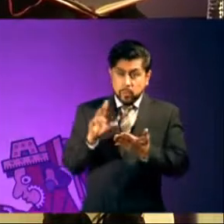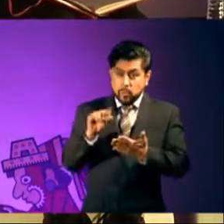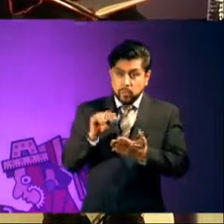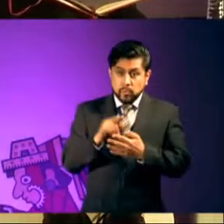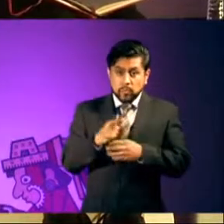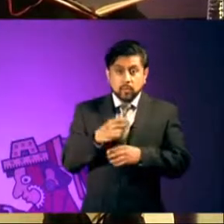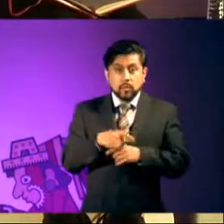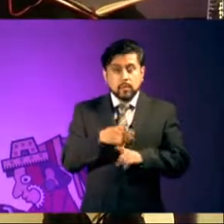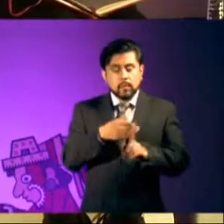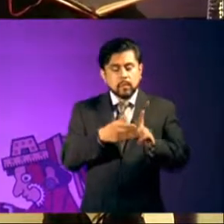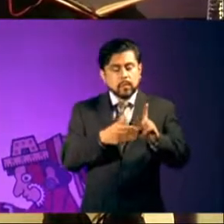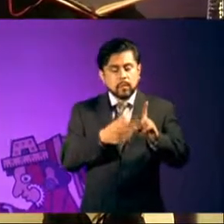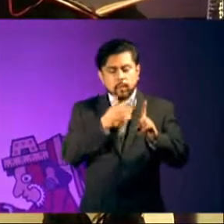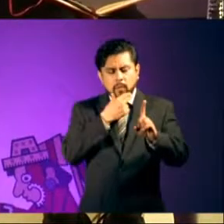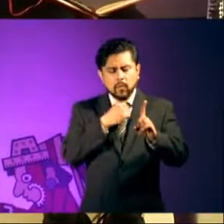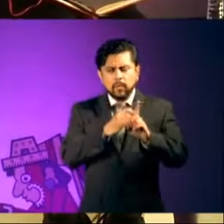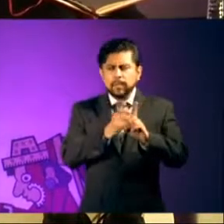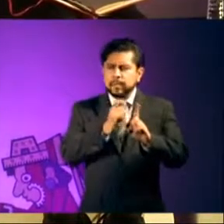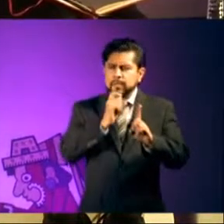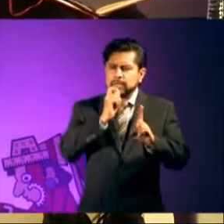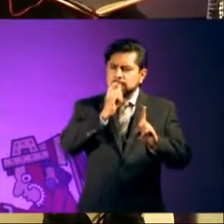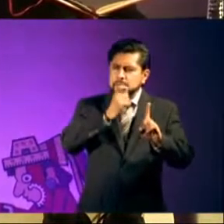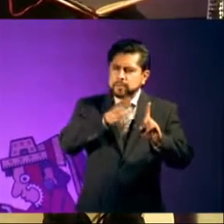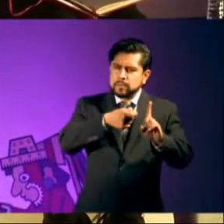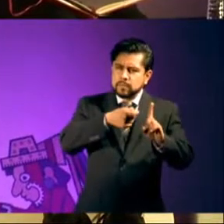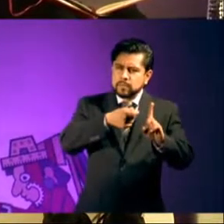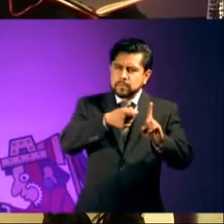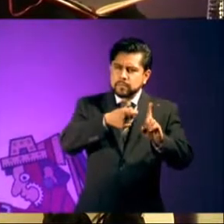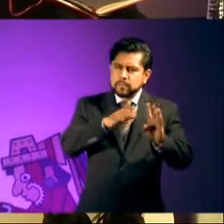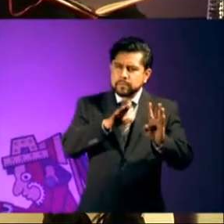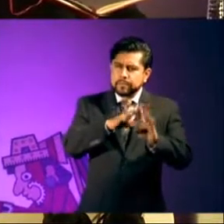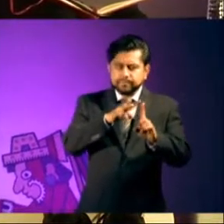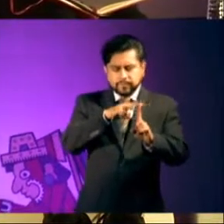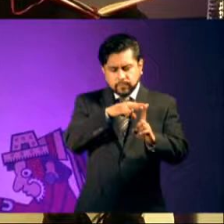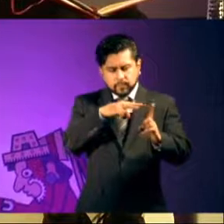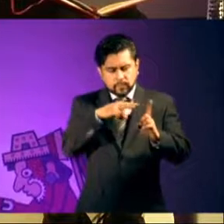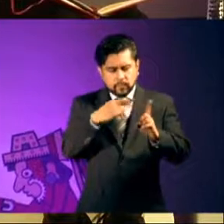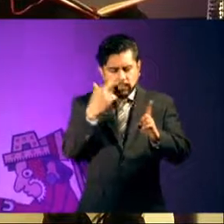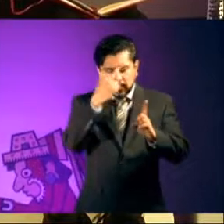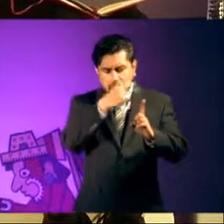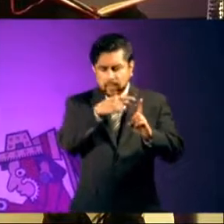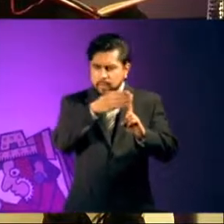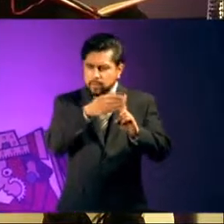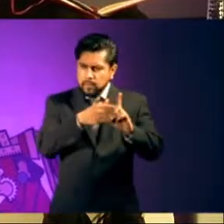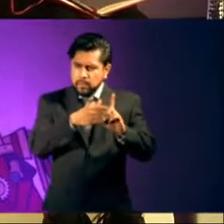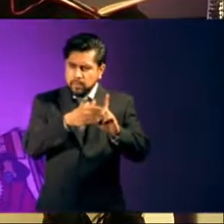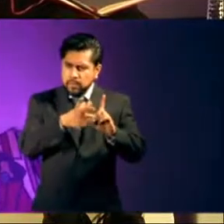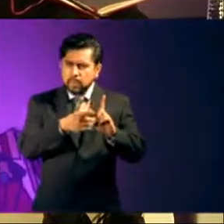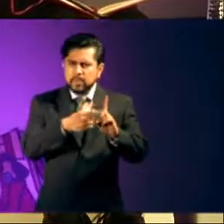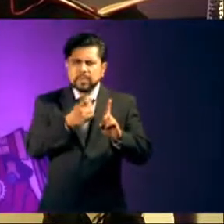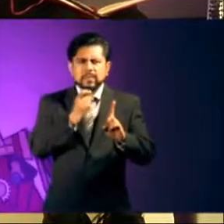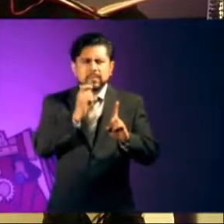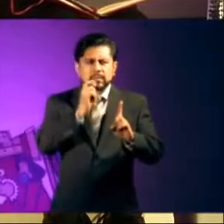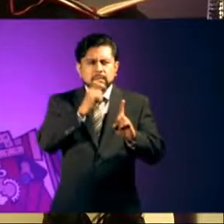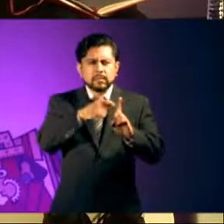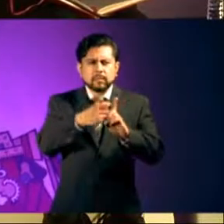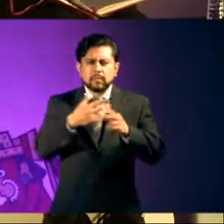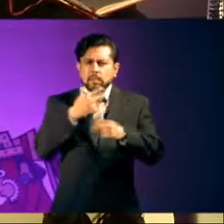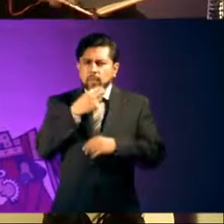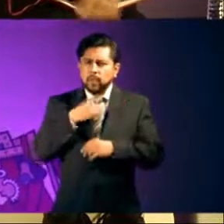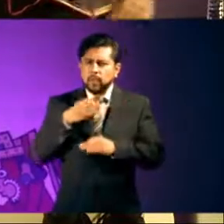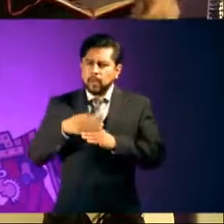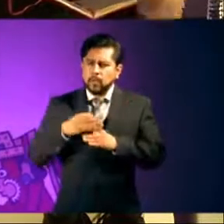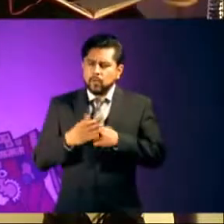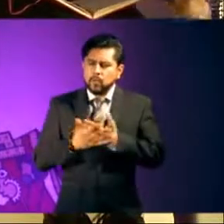con el mundo sino entrar en contraposición con la lógica de ser hombre en este mundo en este momento